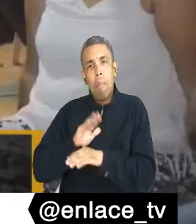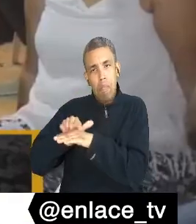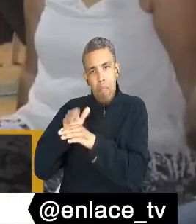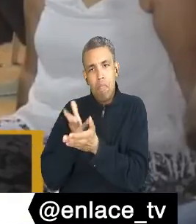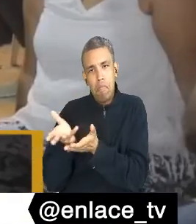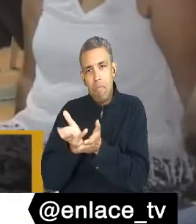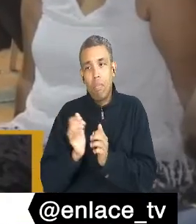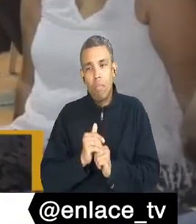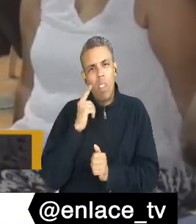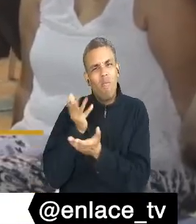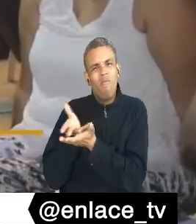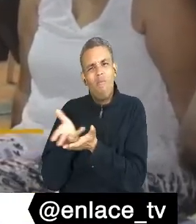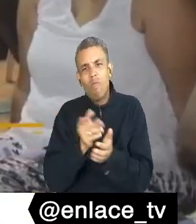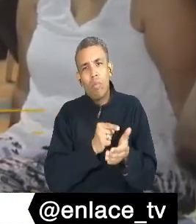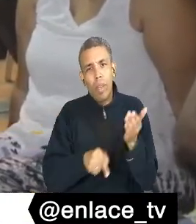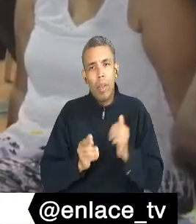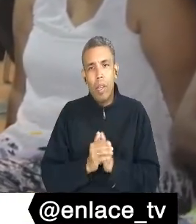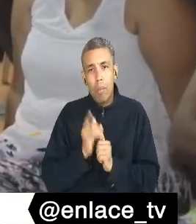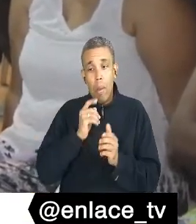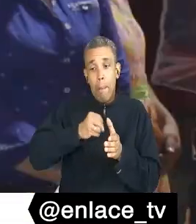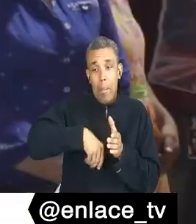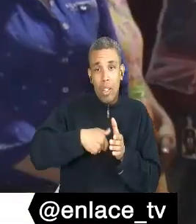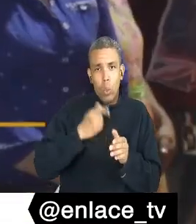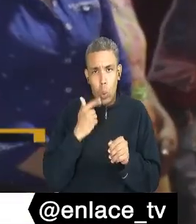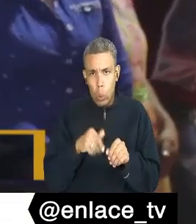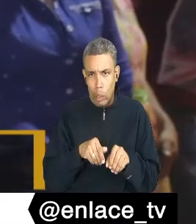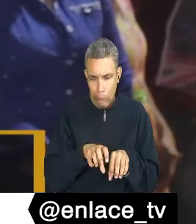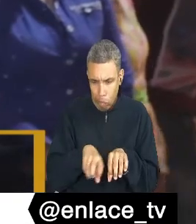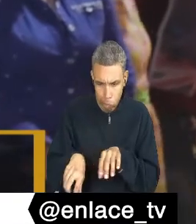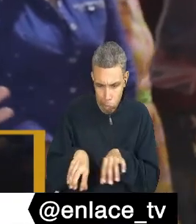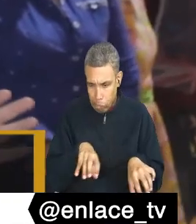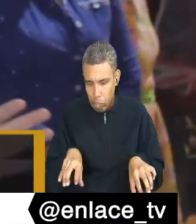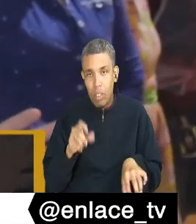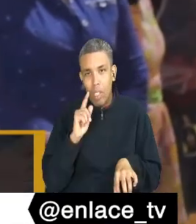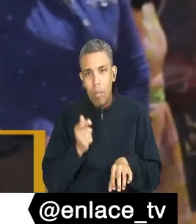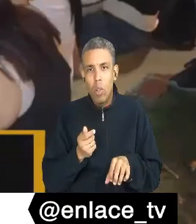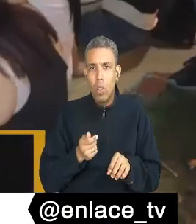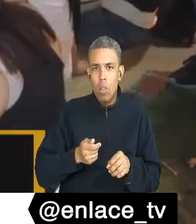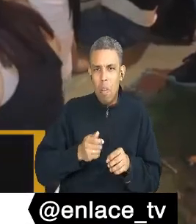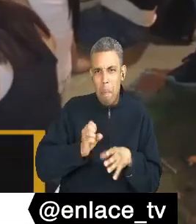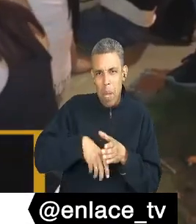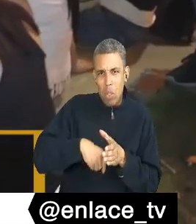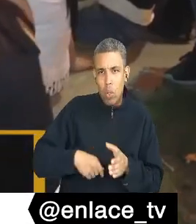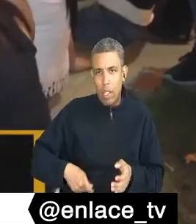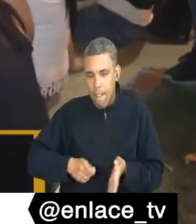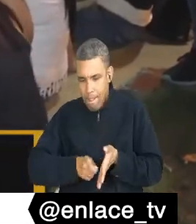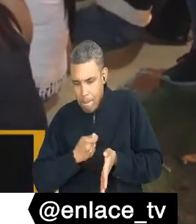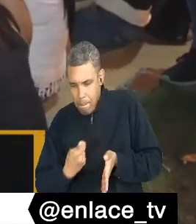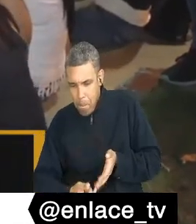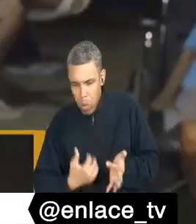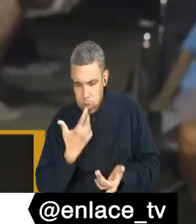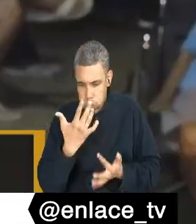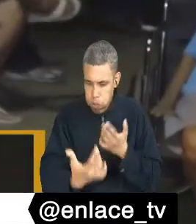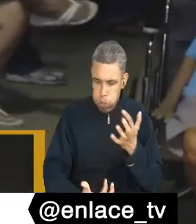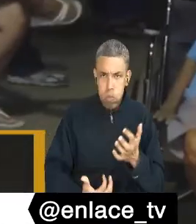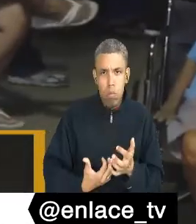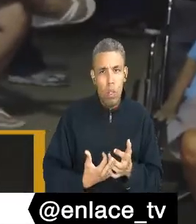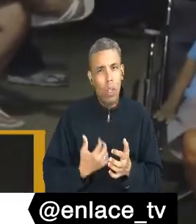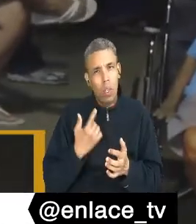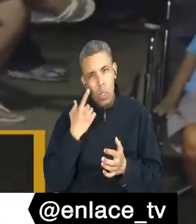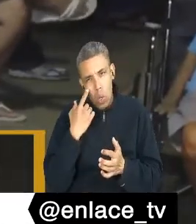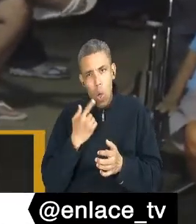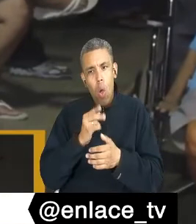las mismas y la recolección de los excrementos de las mascotas son algunos de los temas que la Secretaría del Medio Ambiente viene socializando con los ciudadanos de